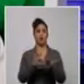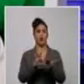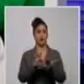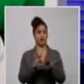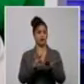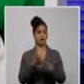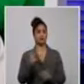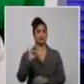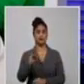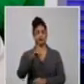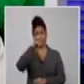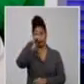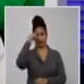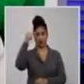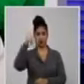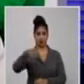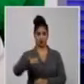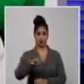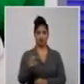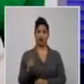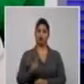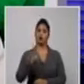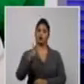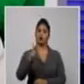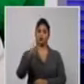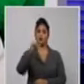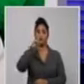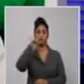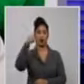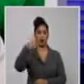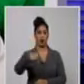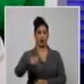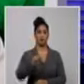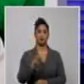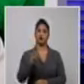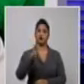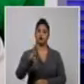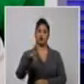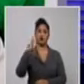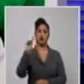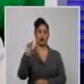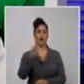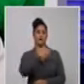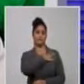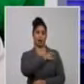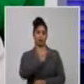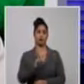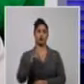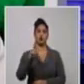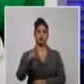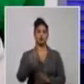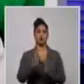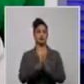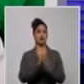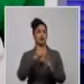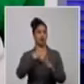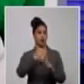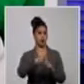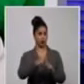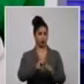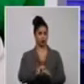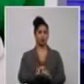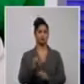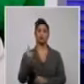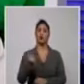Lajas, 2 de Bejucal, al igual que 2 de Nueva Paz y 2 de Santa Cruz del Norte, y 1